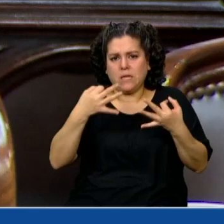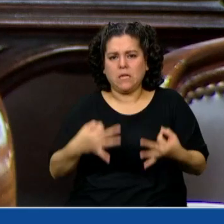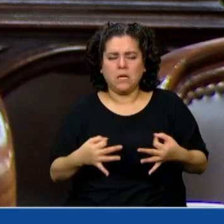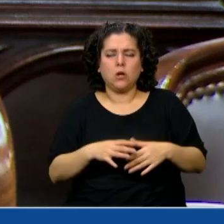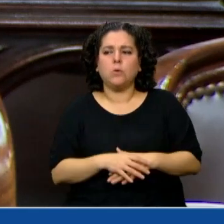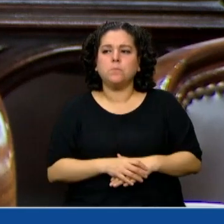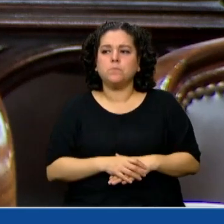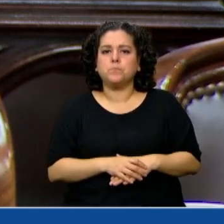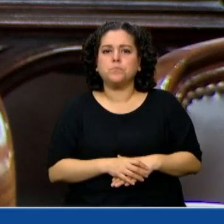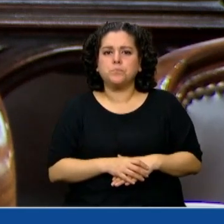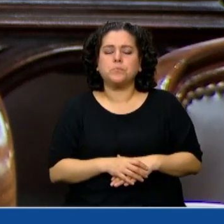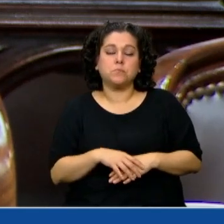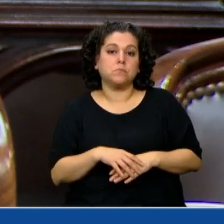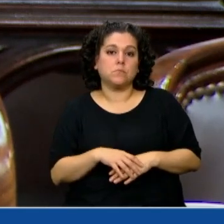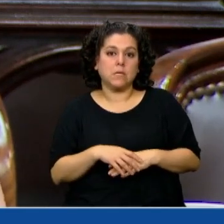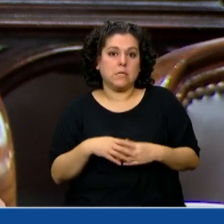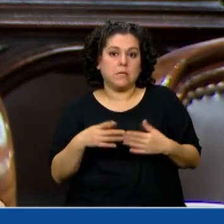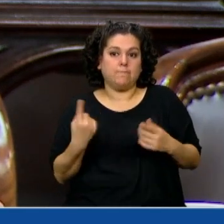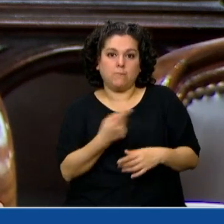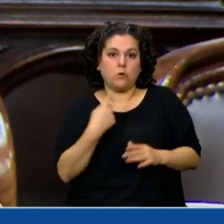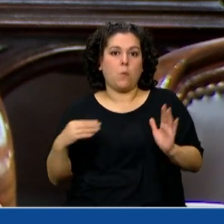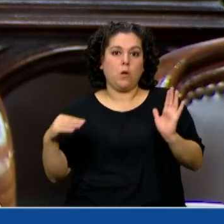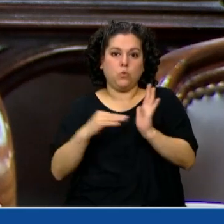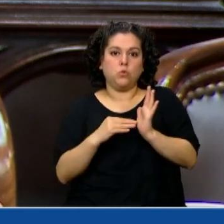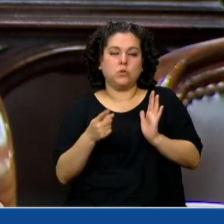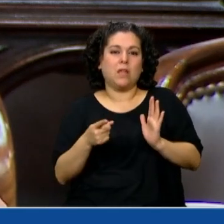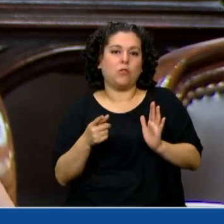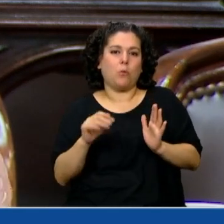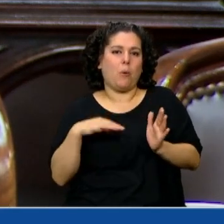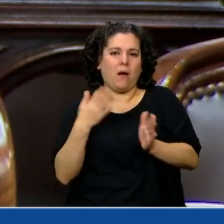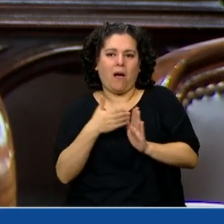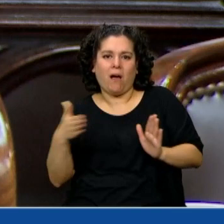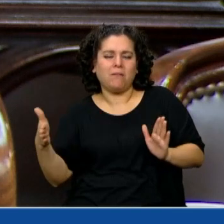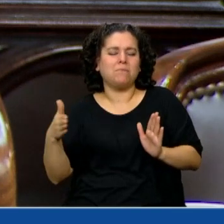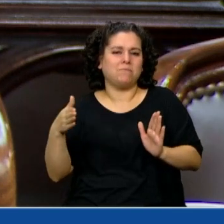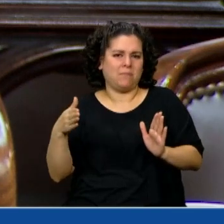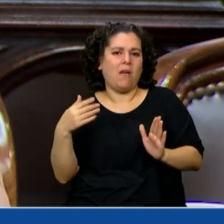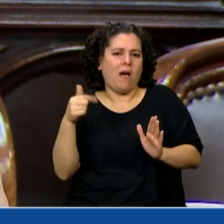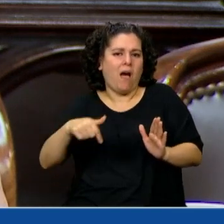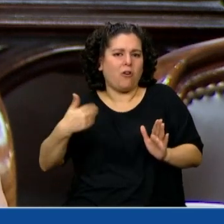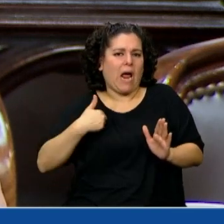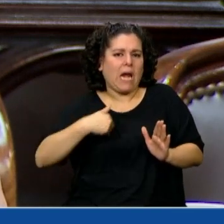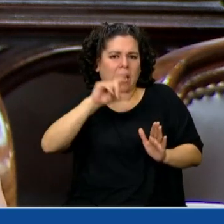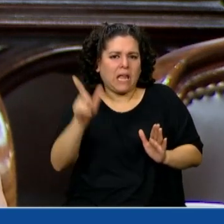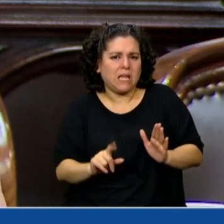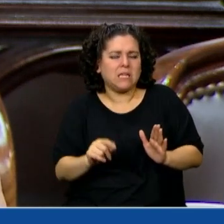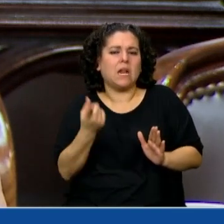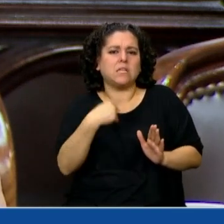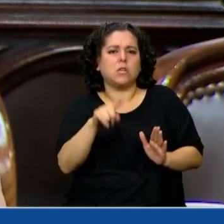atendiendo que si bien estamos incluyendo un año de gracia, en la Argentina actual con una tasa de interés